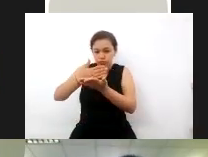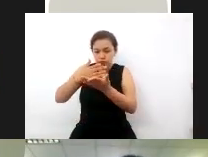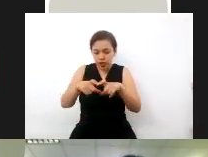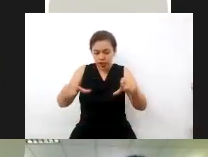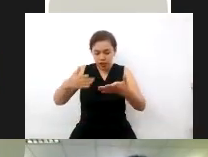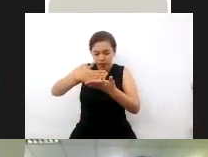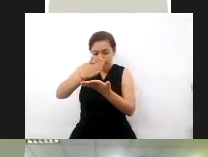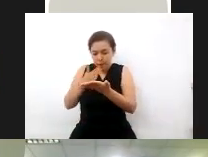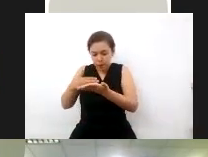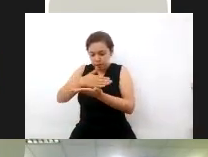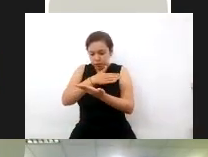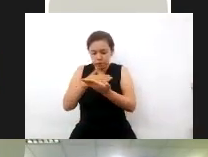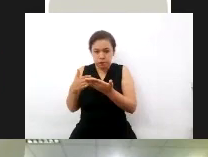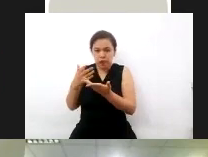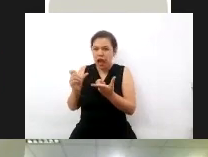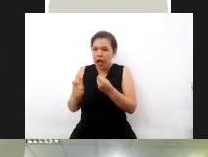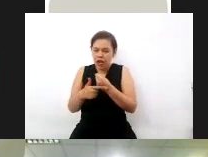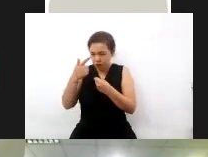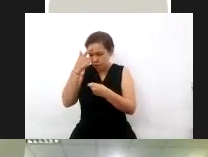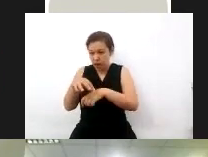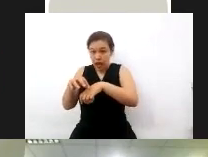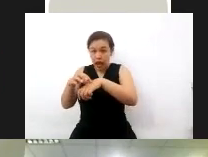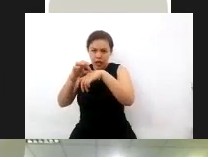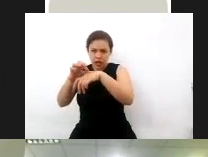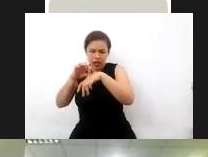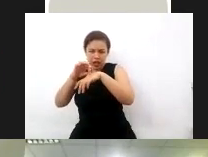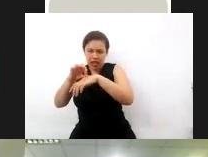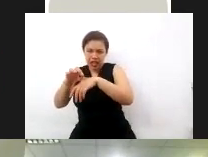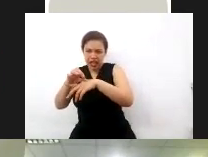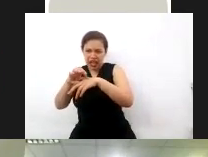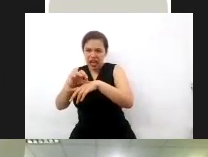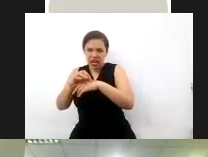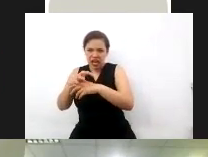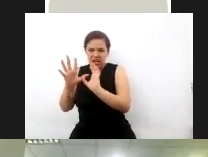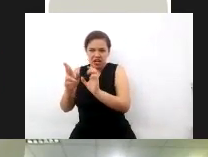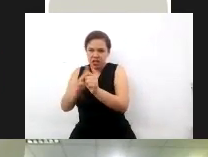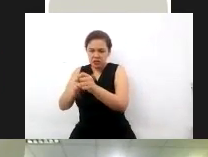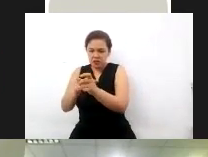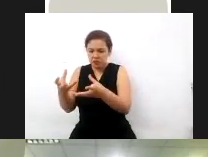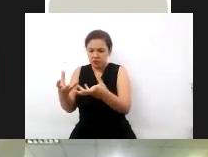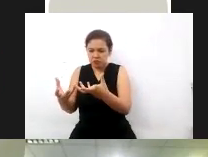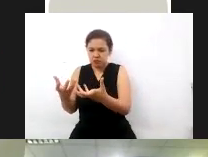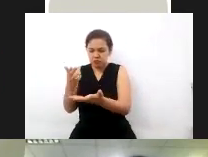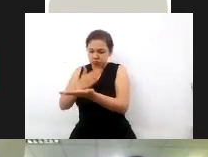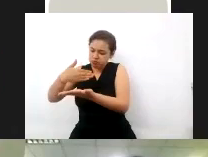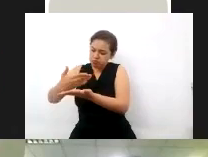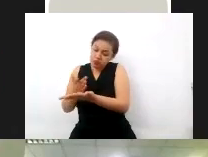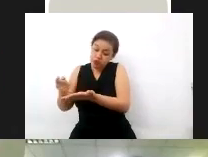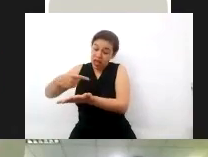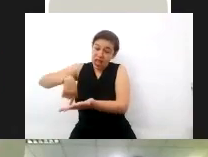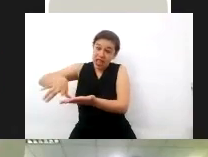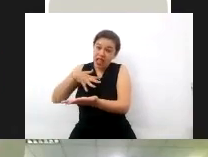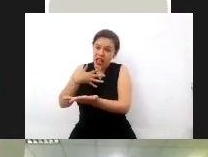está picando productos cárnicos crudos, pues evidentemente las toxinas con las que tiene